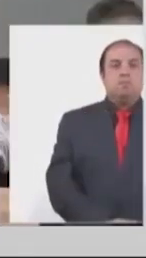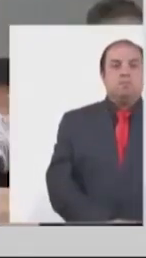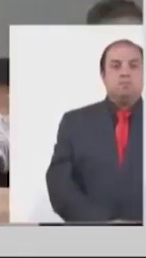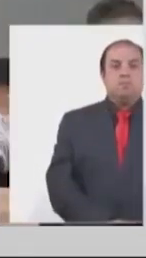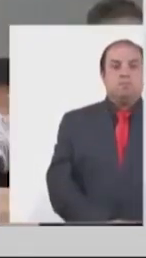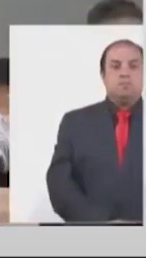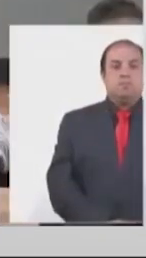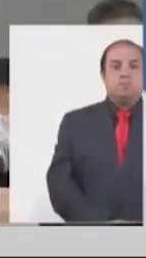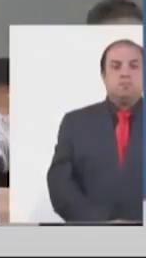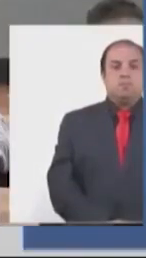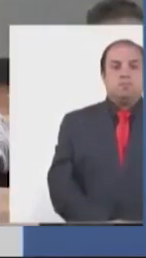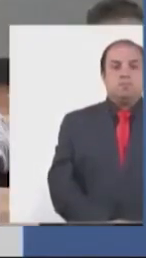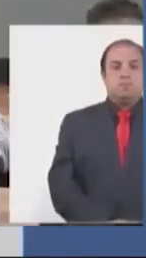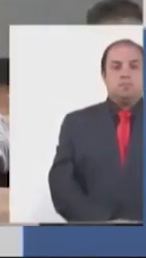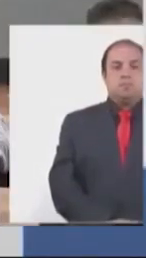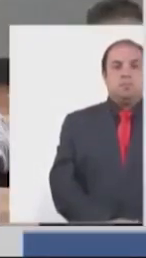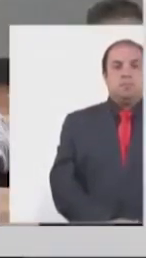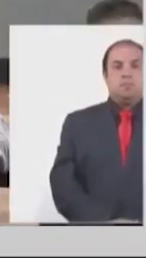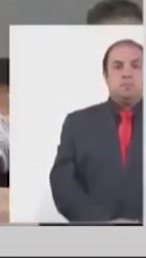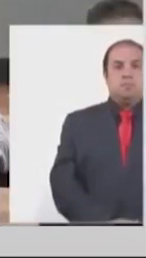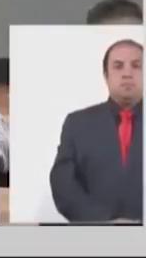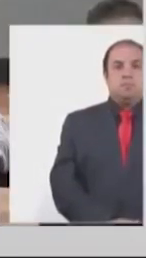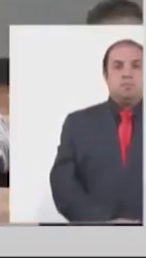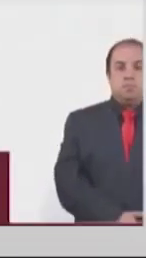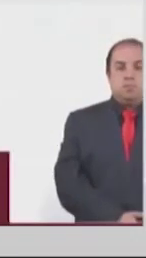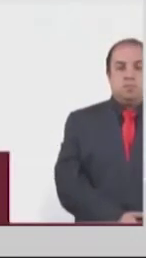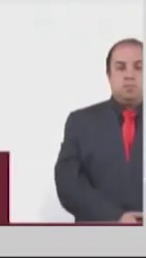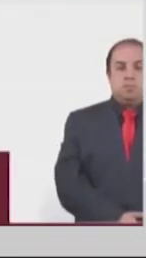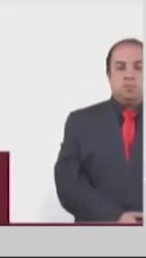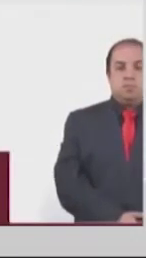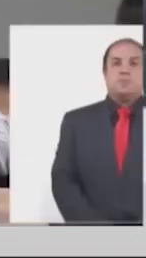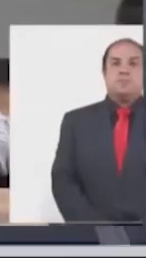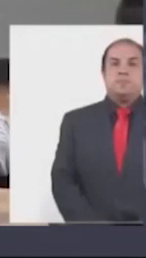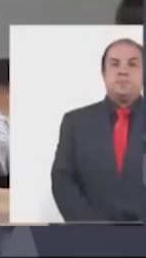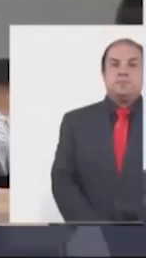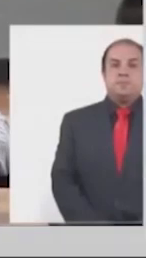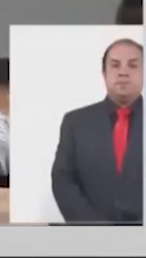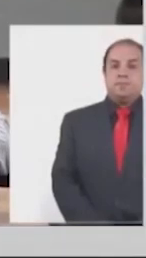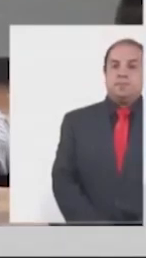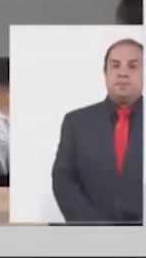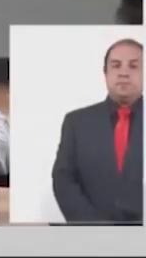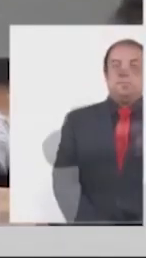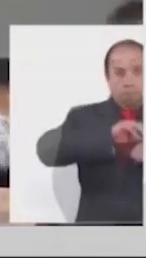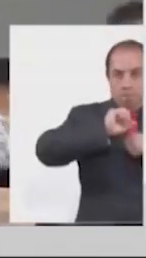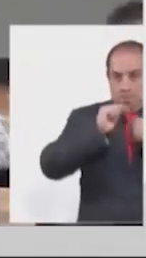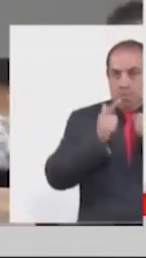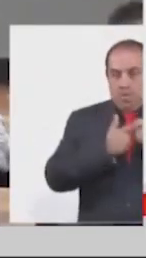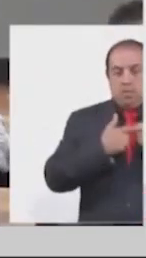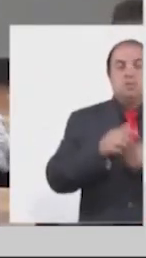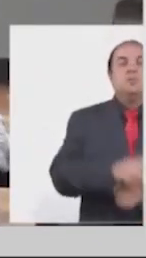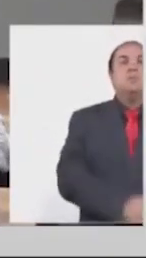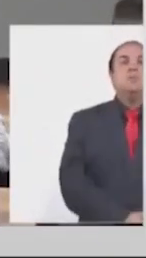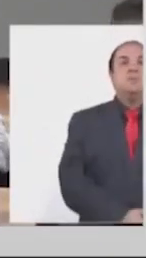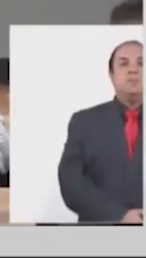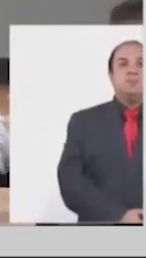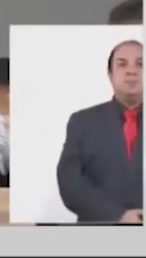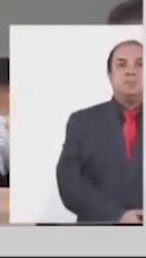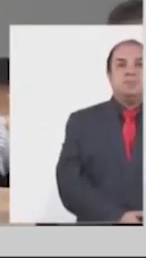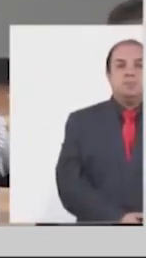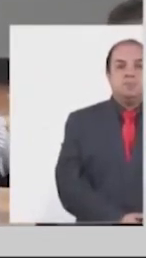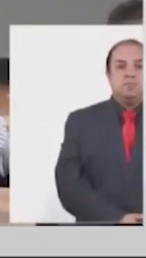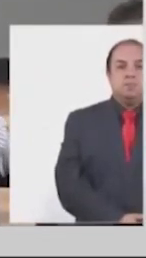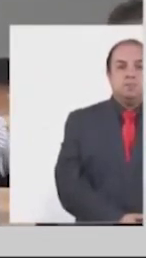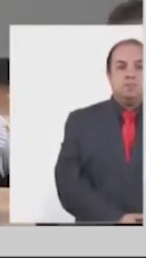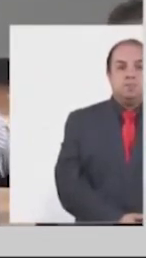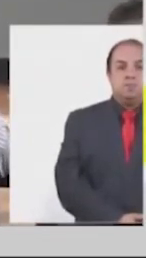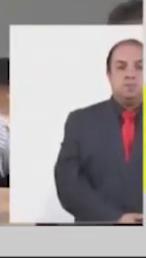candidata a la presidencia Sí y el pleito que tiene el gobernador de Morelos con su